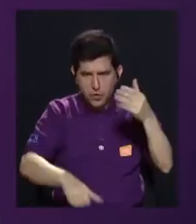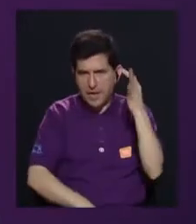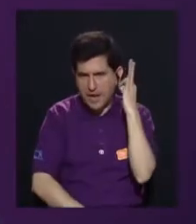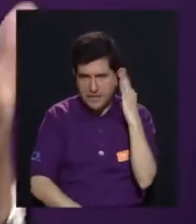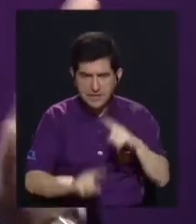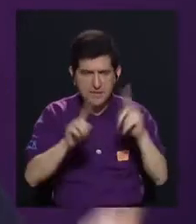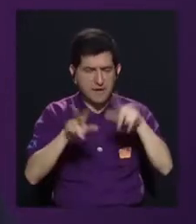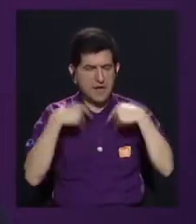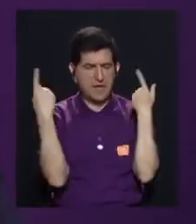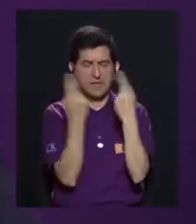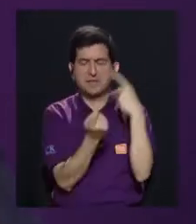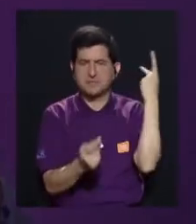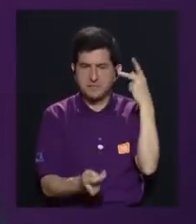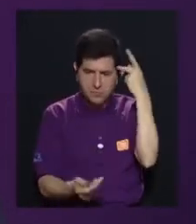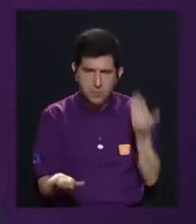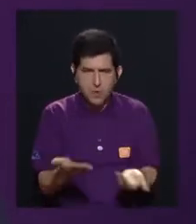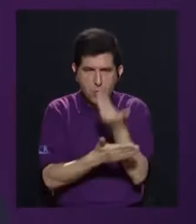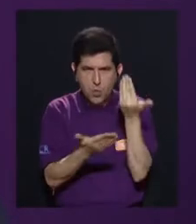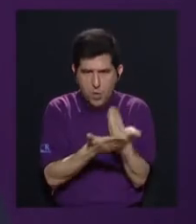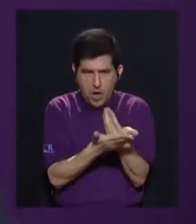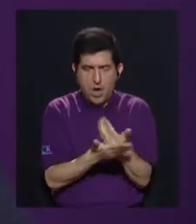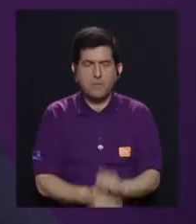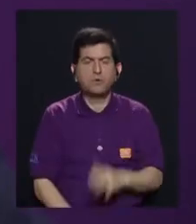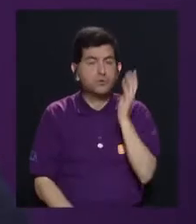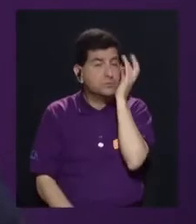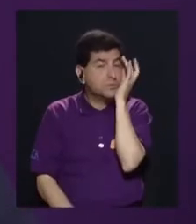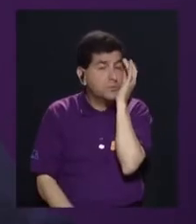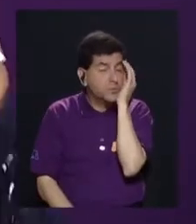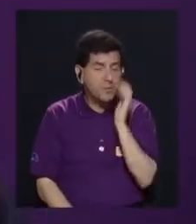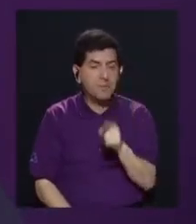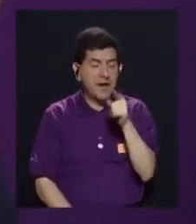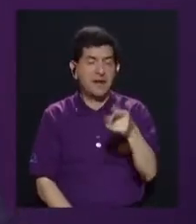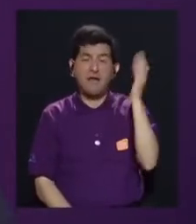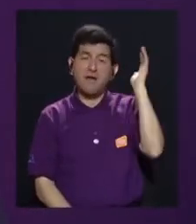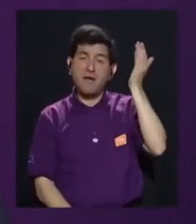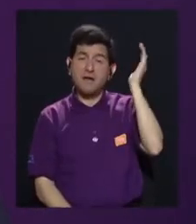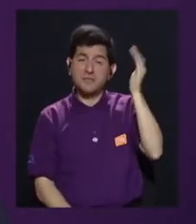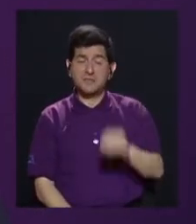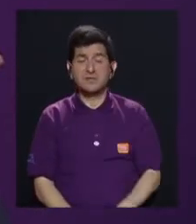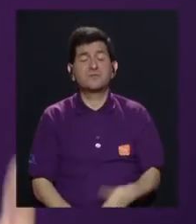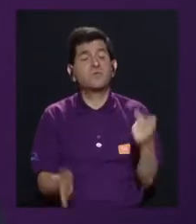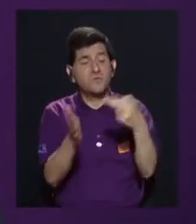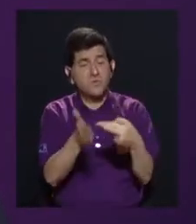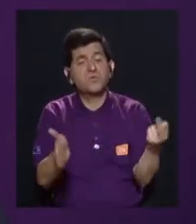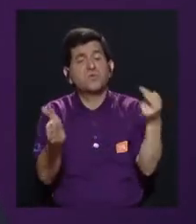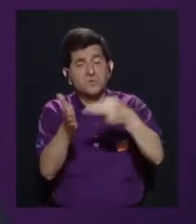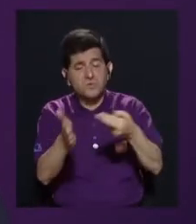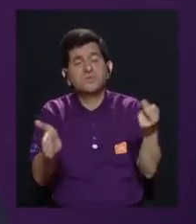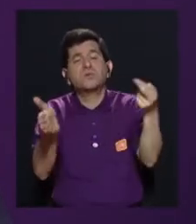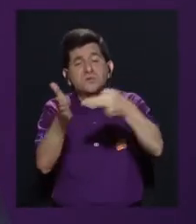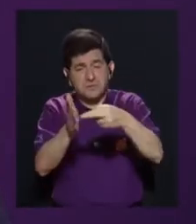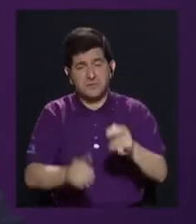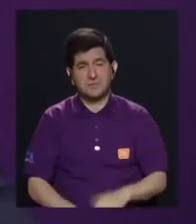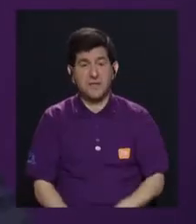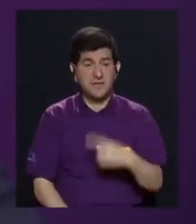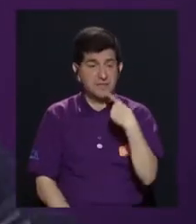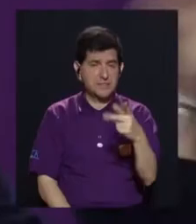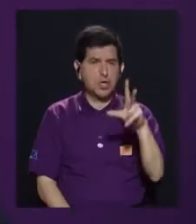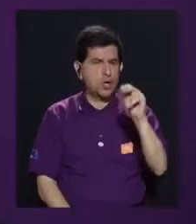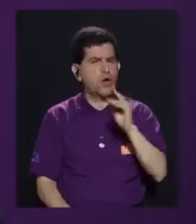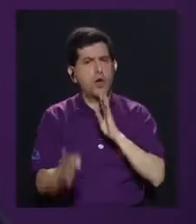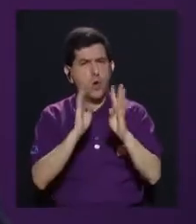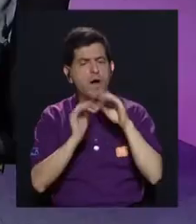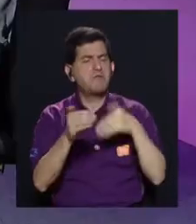desde muchos partidos políticos nuevos parte de lo que nos preocupa es este discurso que ha sido recurrente en diferentes sectores es decir no